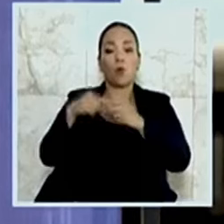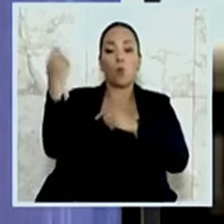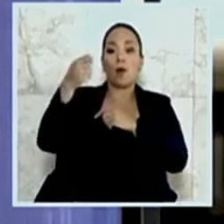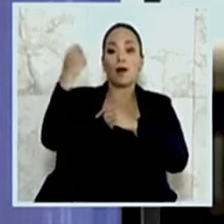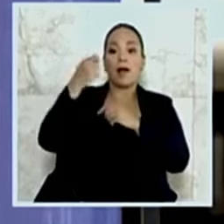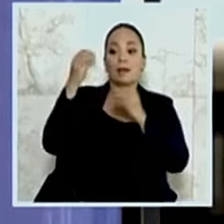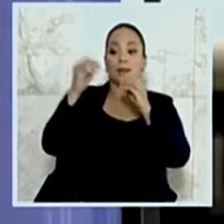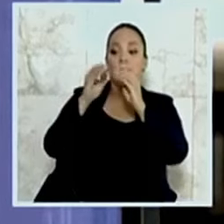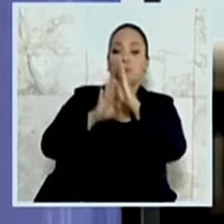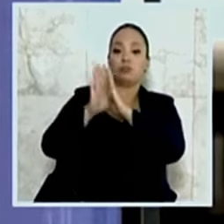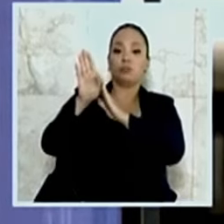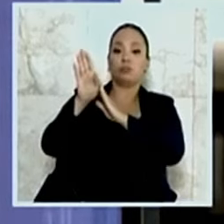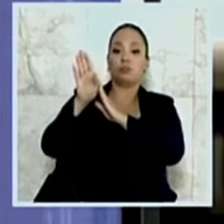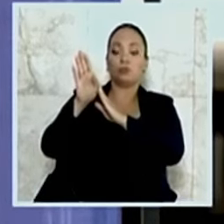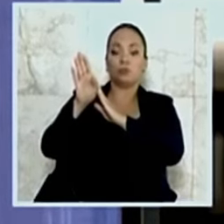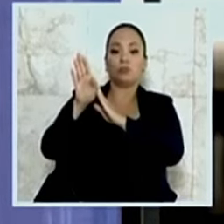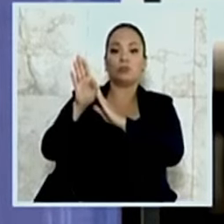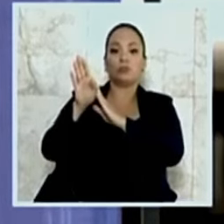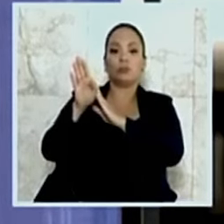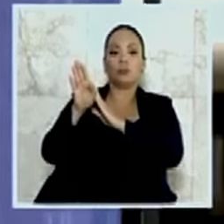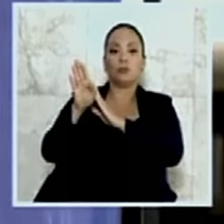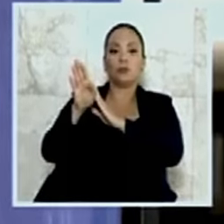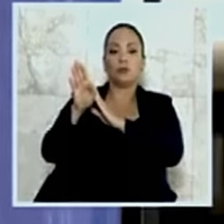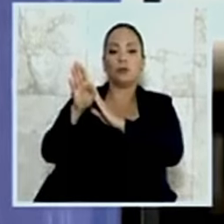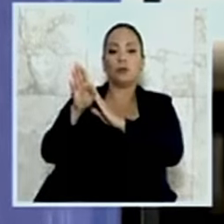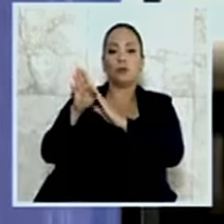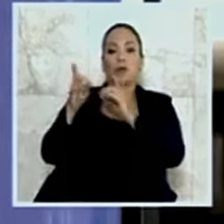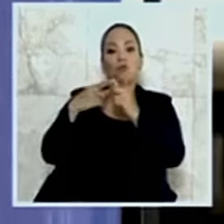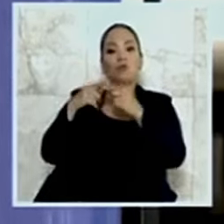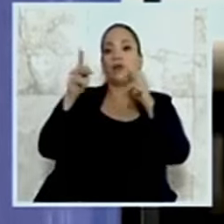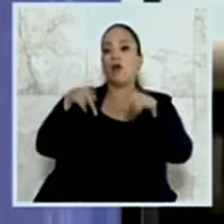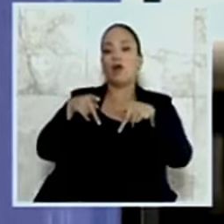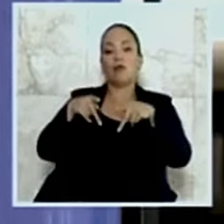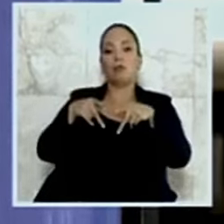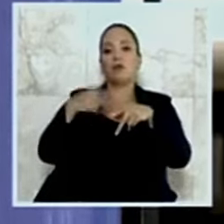desperdiciado, y conforme se fue desarrollando la parte